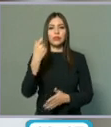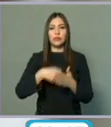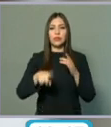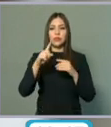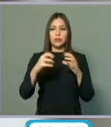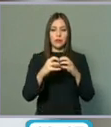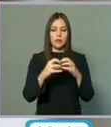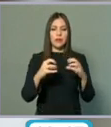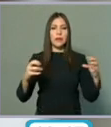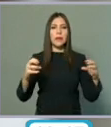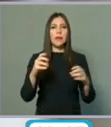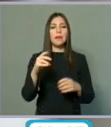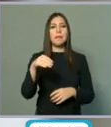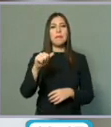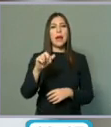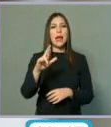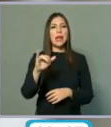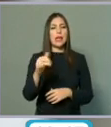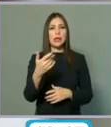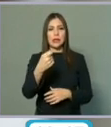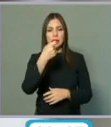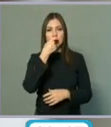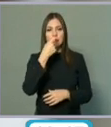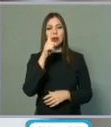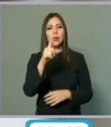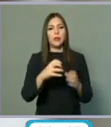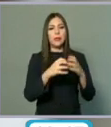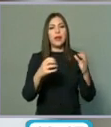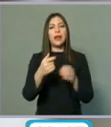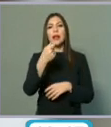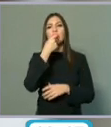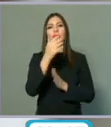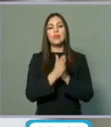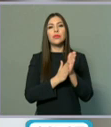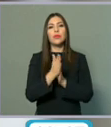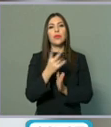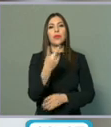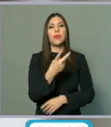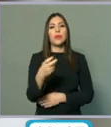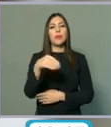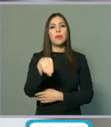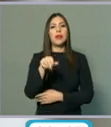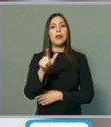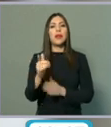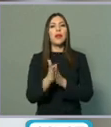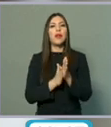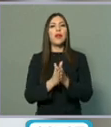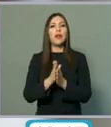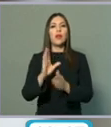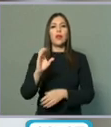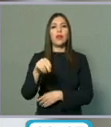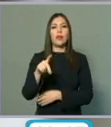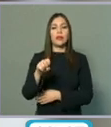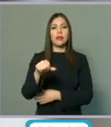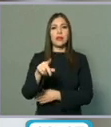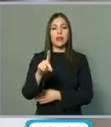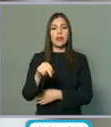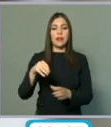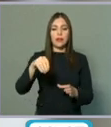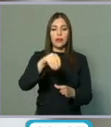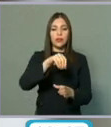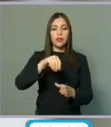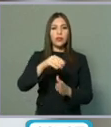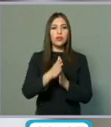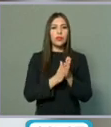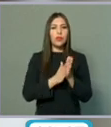galletas tipo María, Así es, Pame, un paquete de galletas de chocolate, 200 mililitros de leche condensada chispas de chocolate oscuro